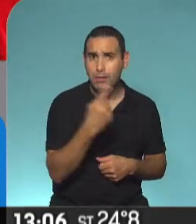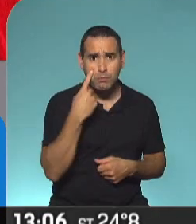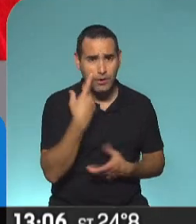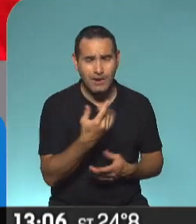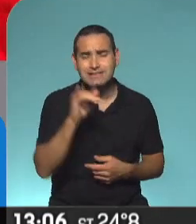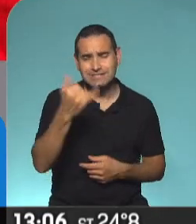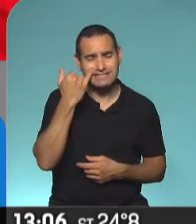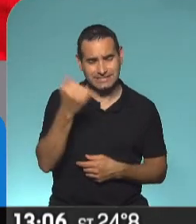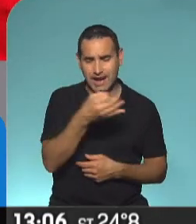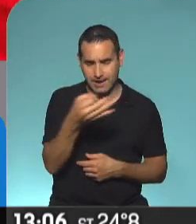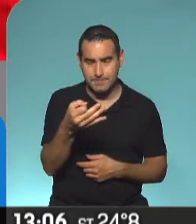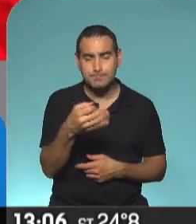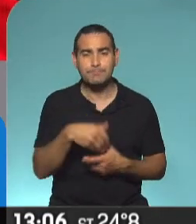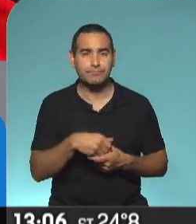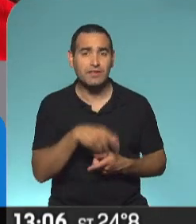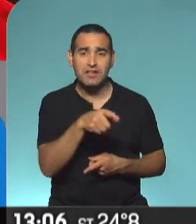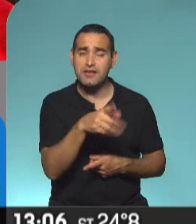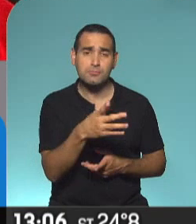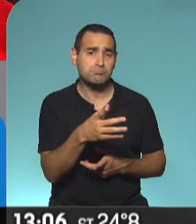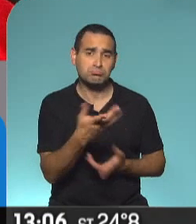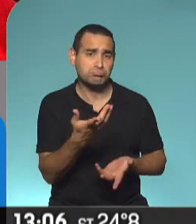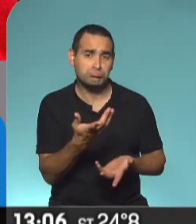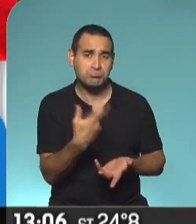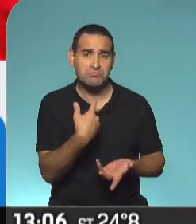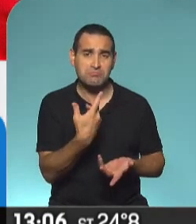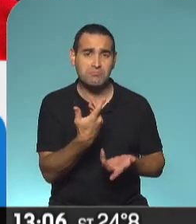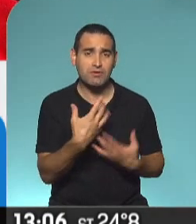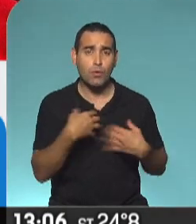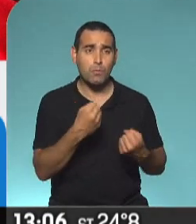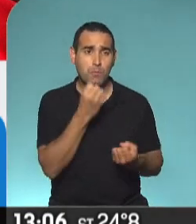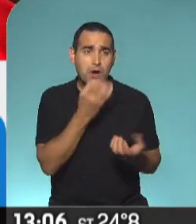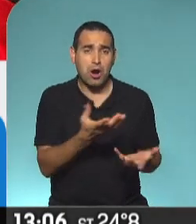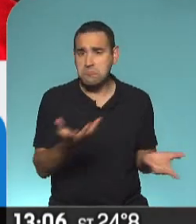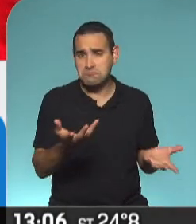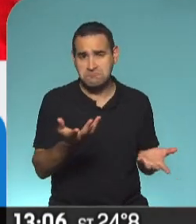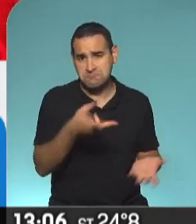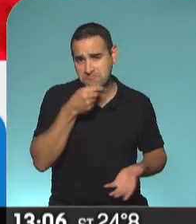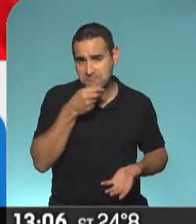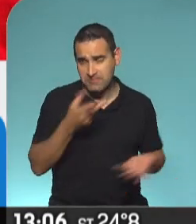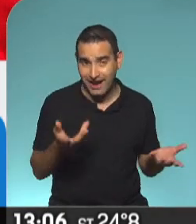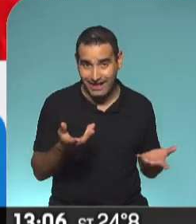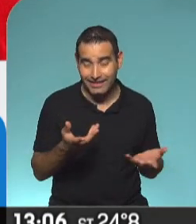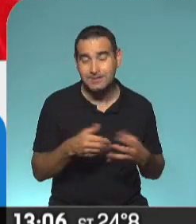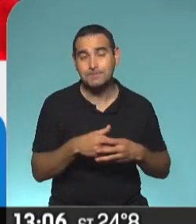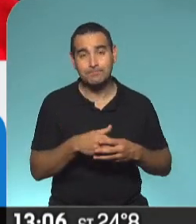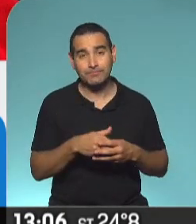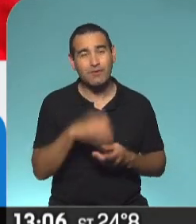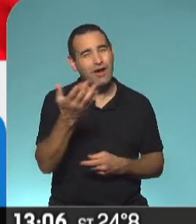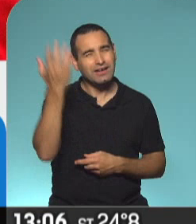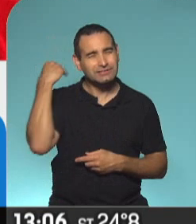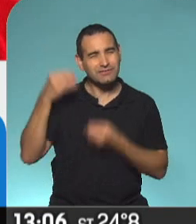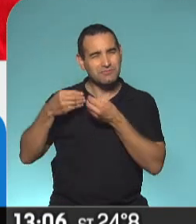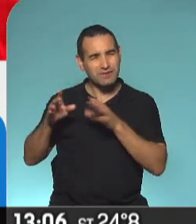oxígeno? Sí, ¿y qué pasó? En esos casos no probó una diferencia que fuera más eficaz, y de hecho en el principio de la pandemia